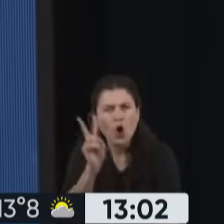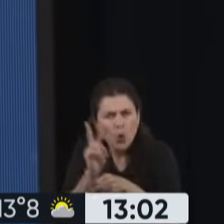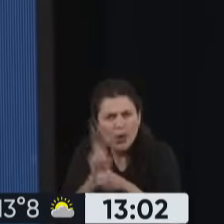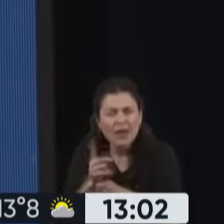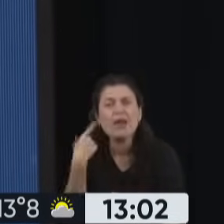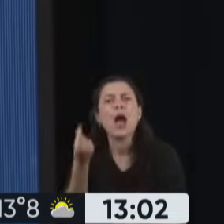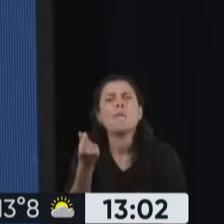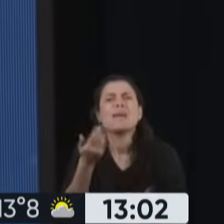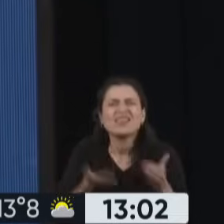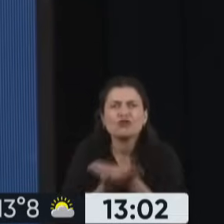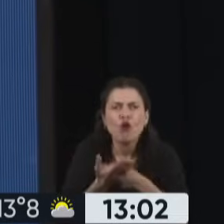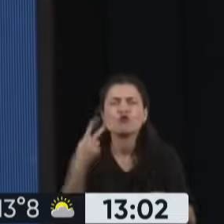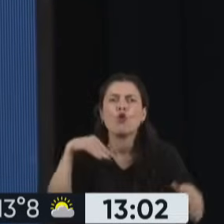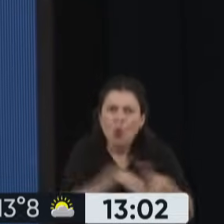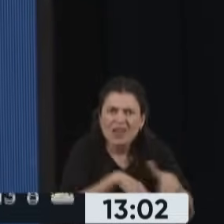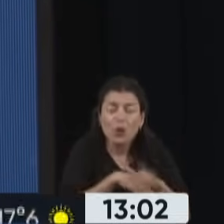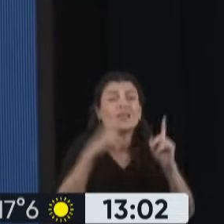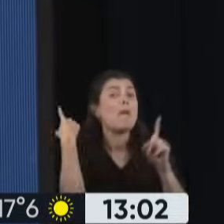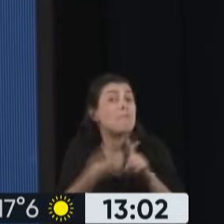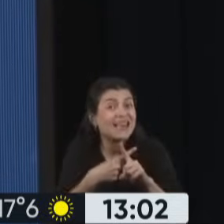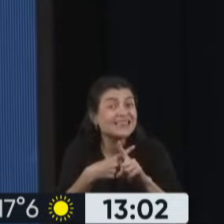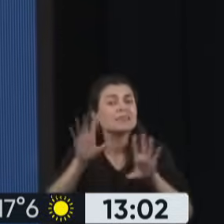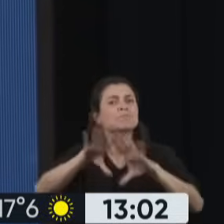cuando empiecen a ingresar, digamos, los dólares de afuera,